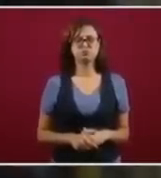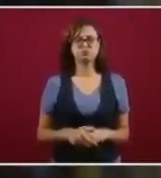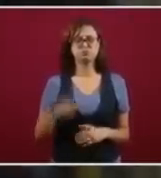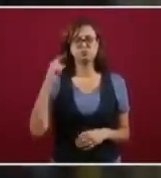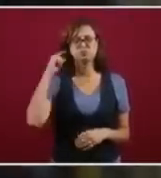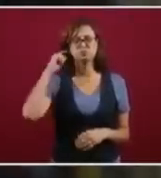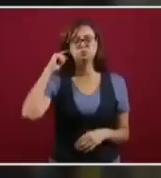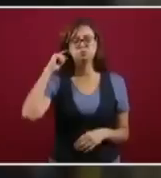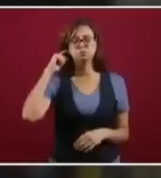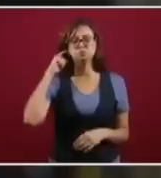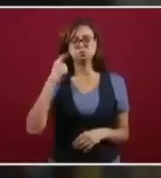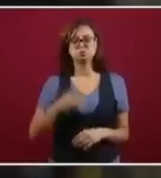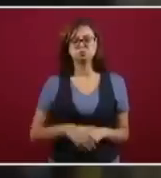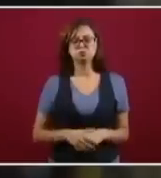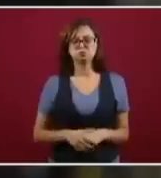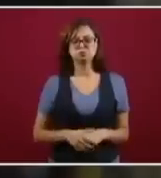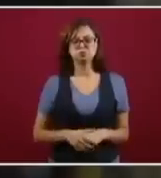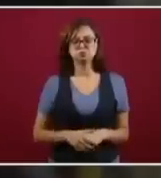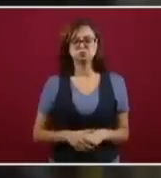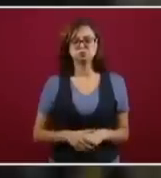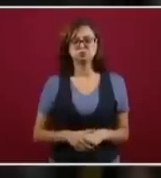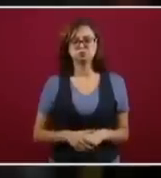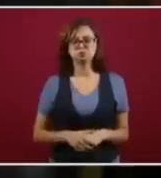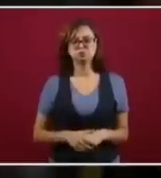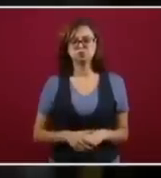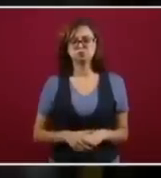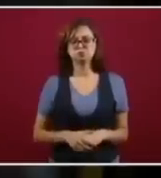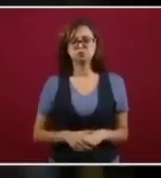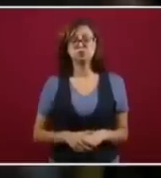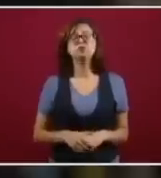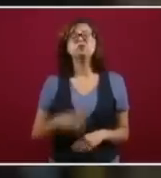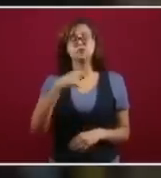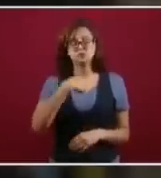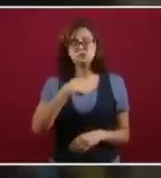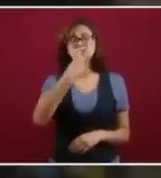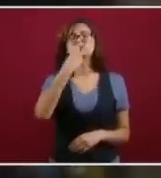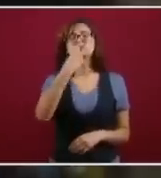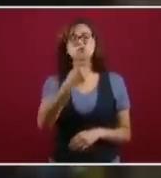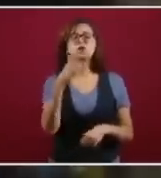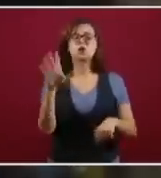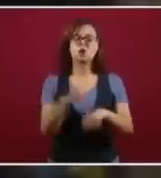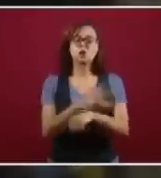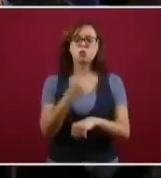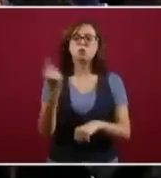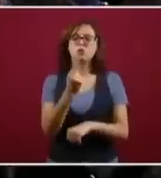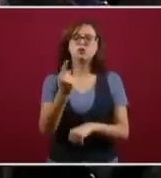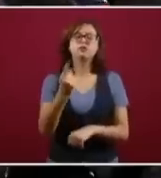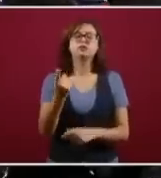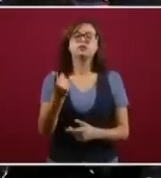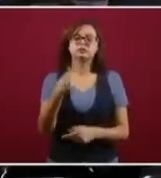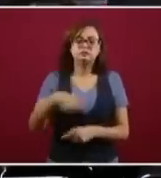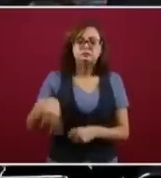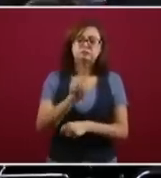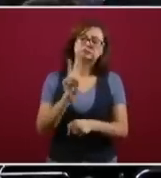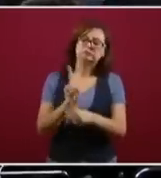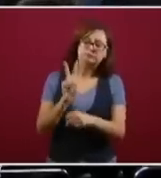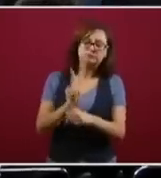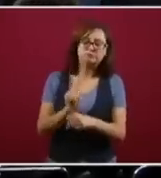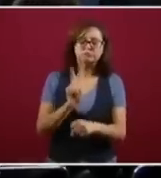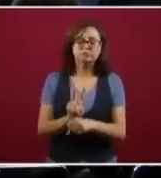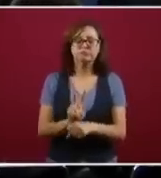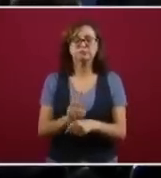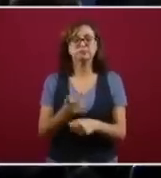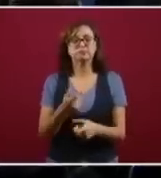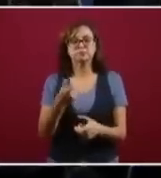el juicio, y no precisamente por la ley, sino por mandato. Y esto lo digo porque ellos son los que procuran, los que persiguen y los